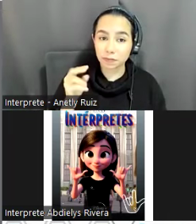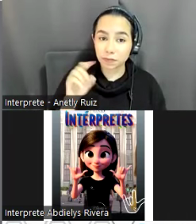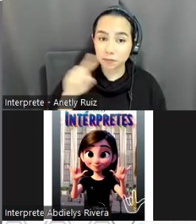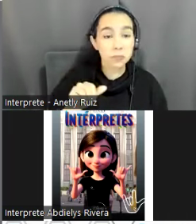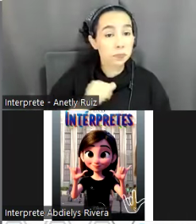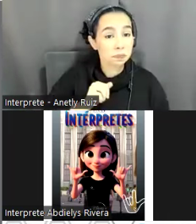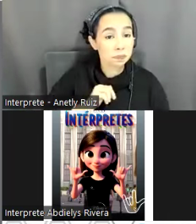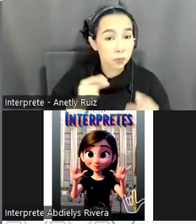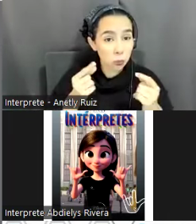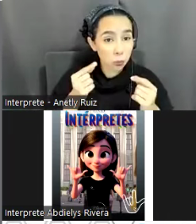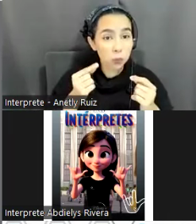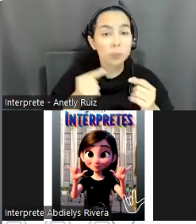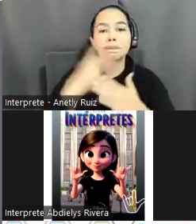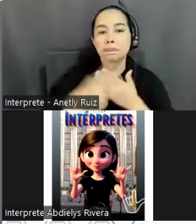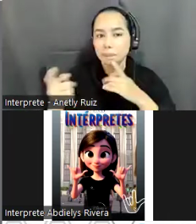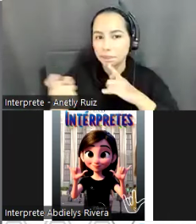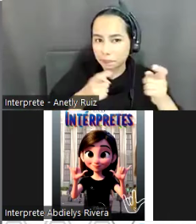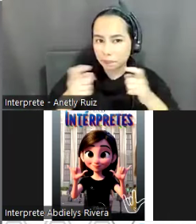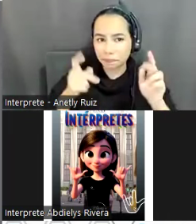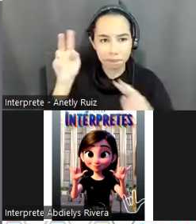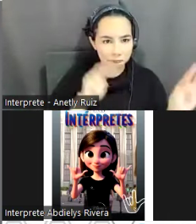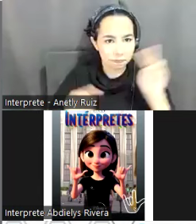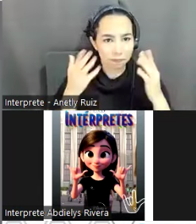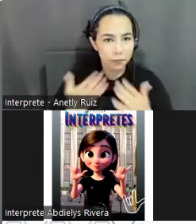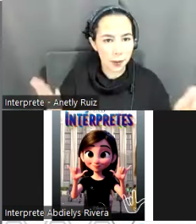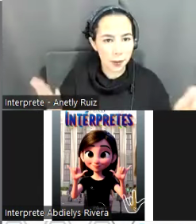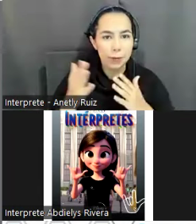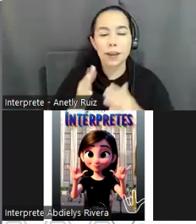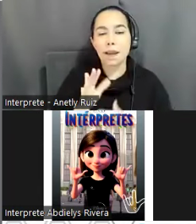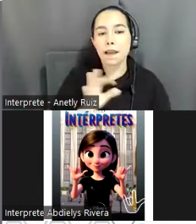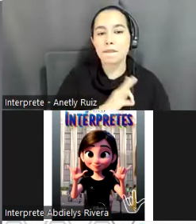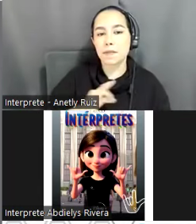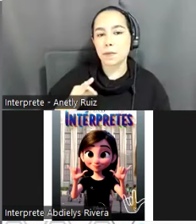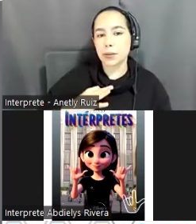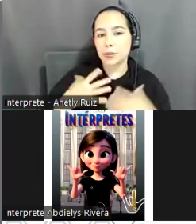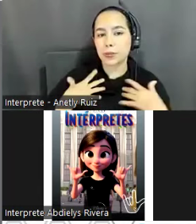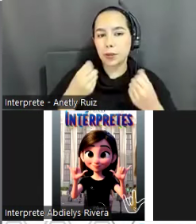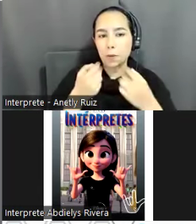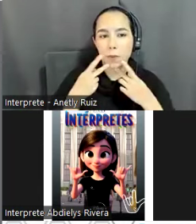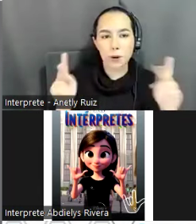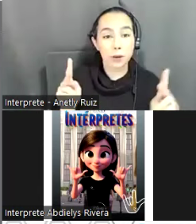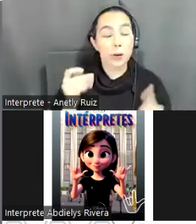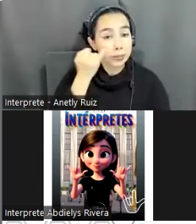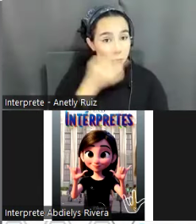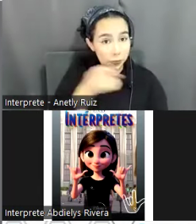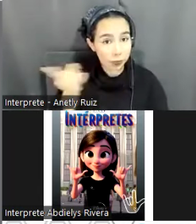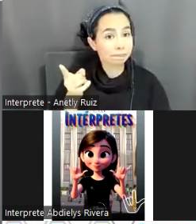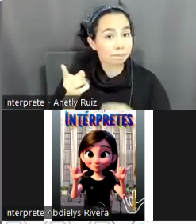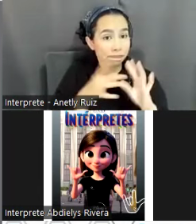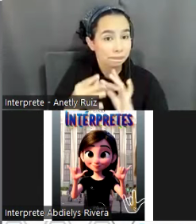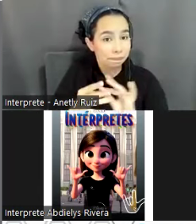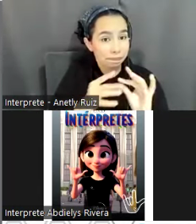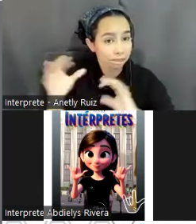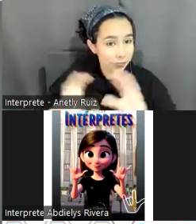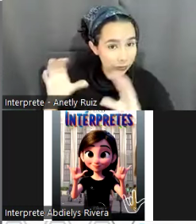de Epidemiología Social y Evaluación de aquí del Fideicomiso de Salud Pública y estaré brindándoles apoyo a todos sus comentarios, preguntas a través del